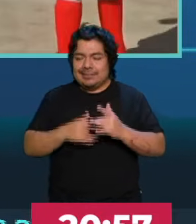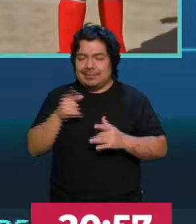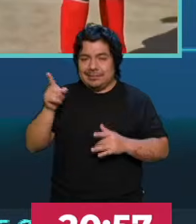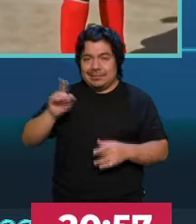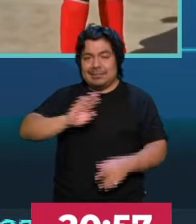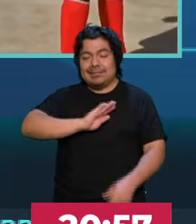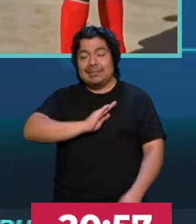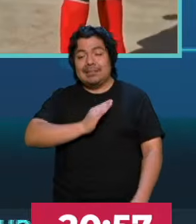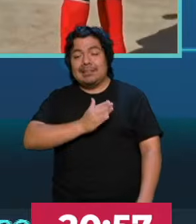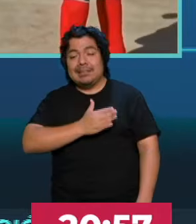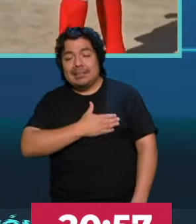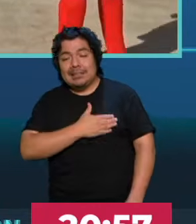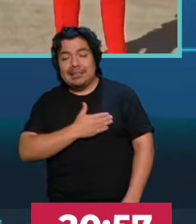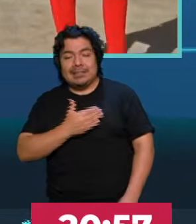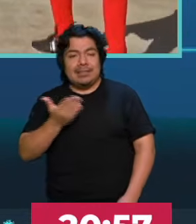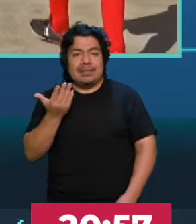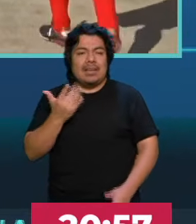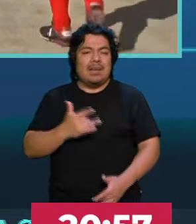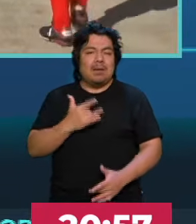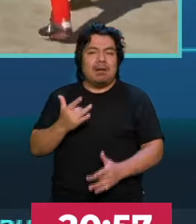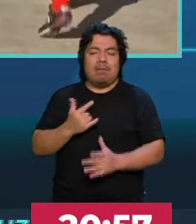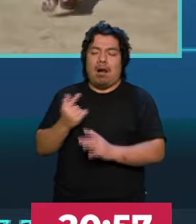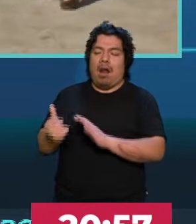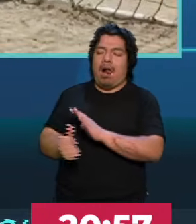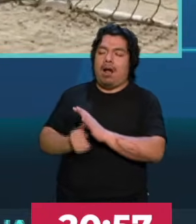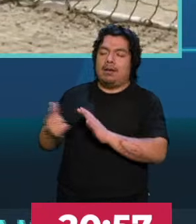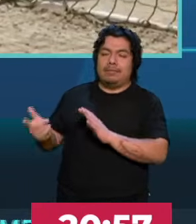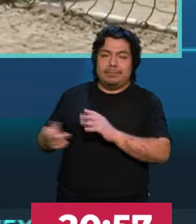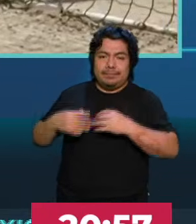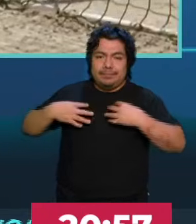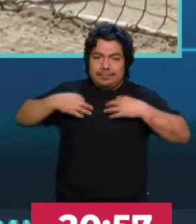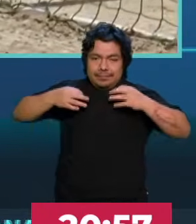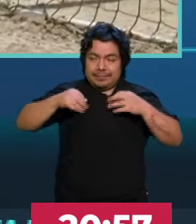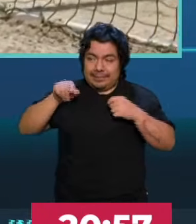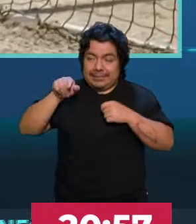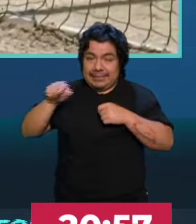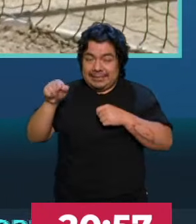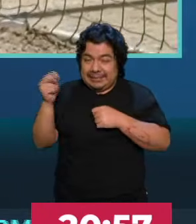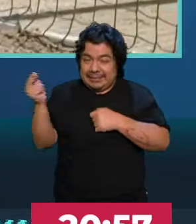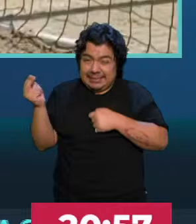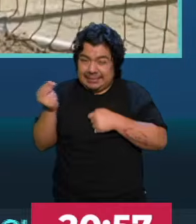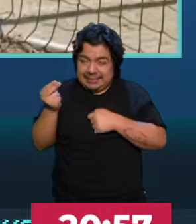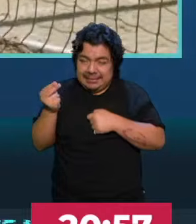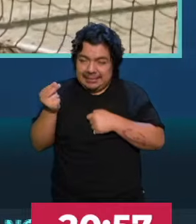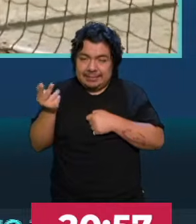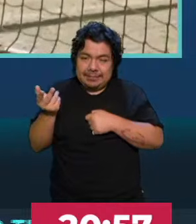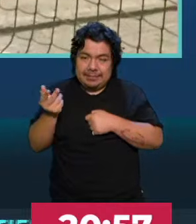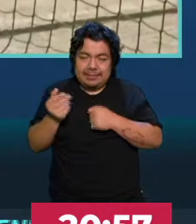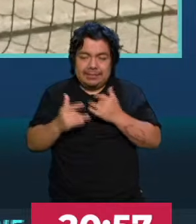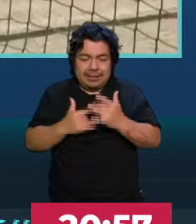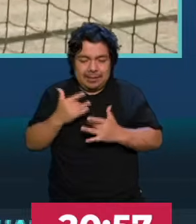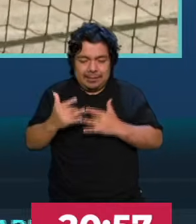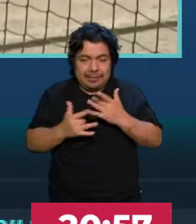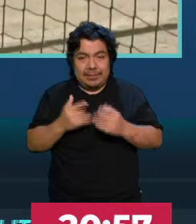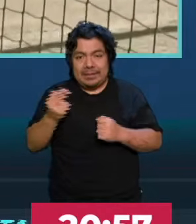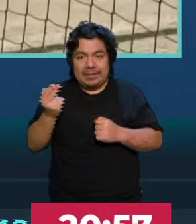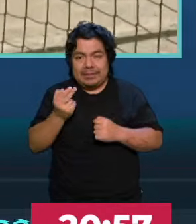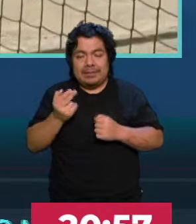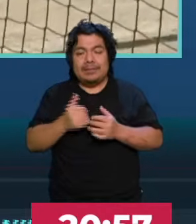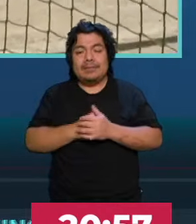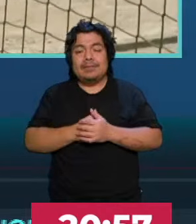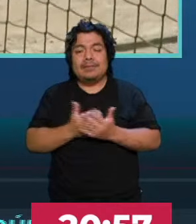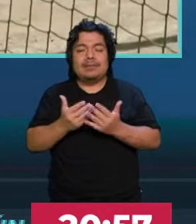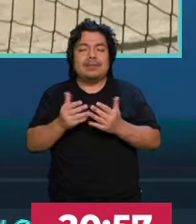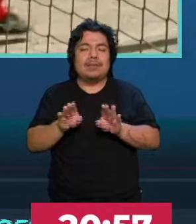España que ya estaba muy extraviada y que yo creo que en ese momento necesitaba ciertas emociones. Termina siendo